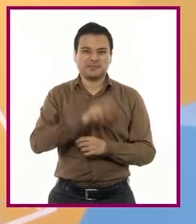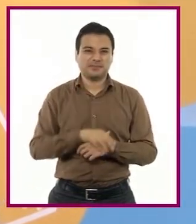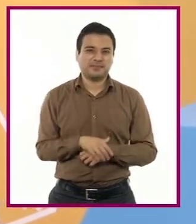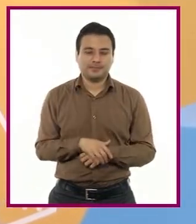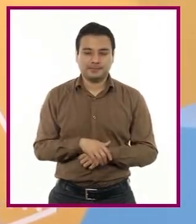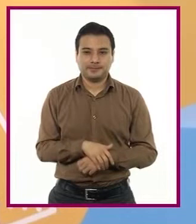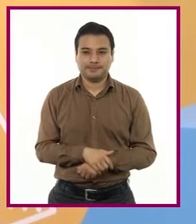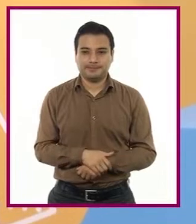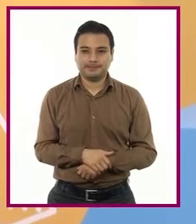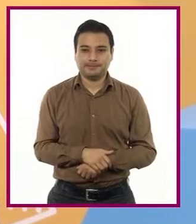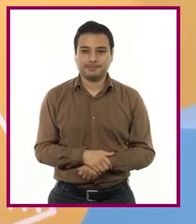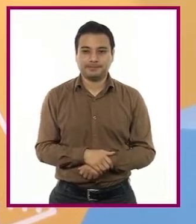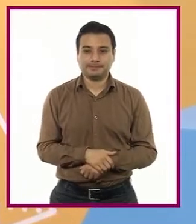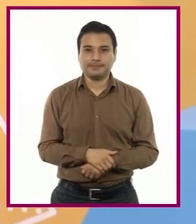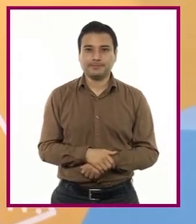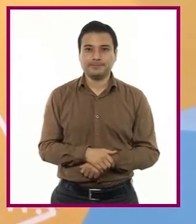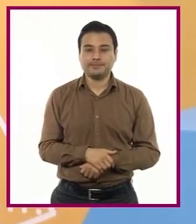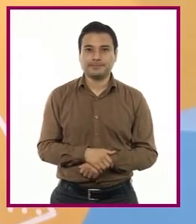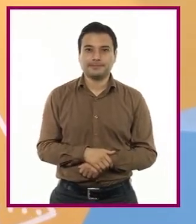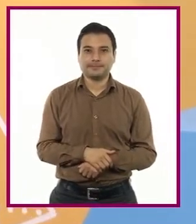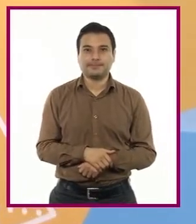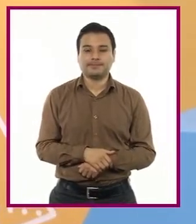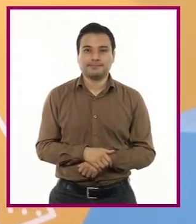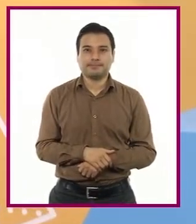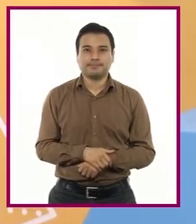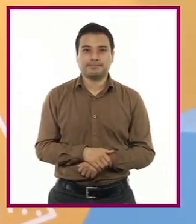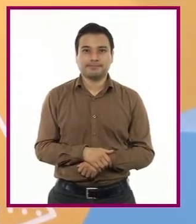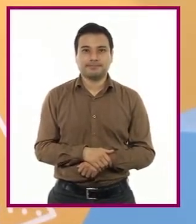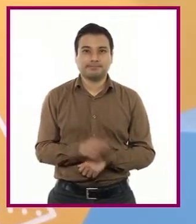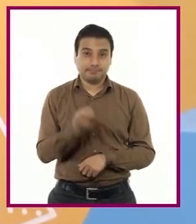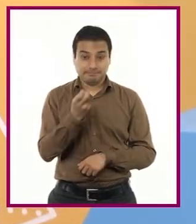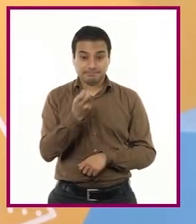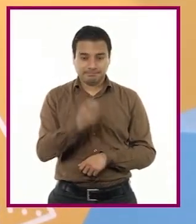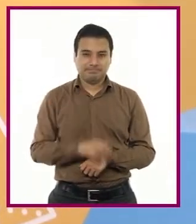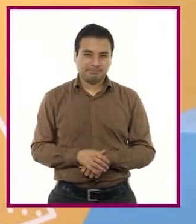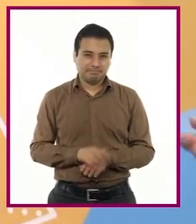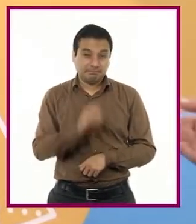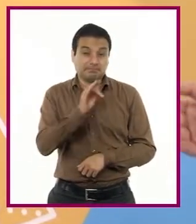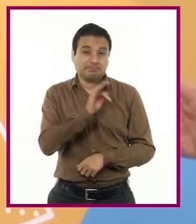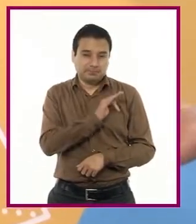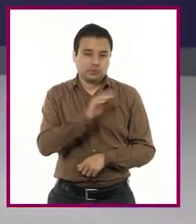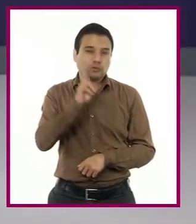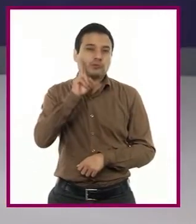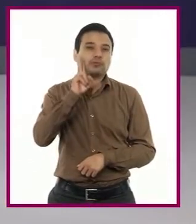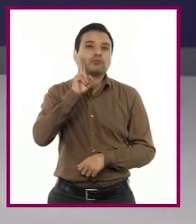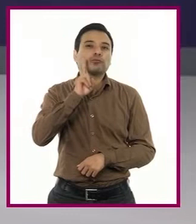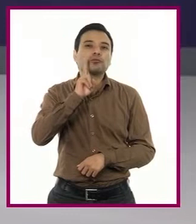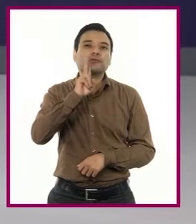totalidad. Esta es una forma muy pragmática de realizar la comprobación.